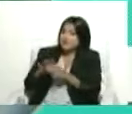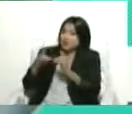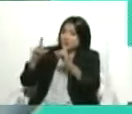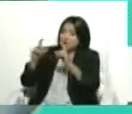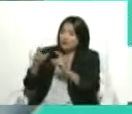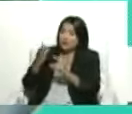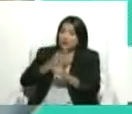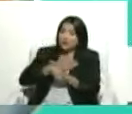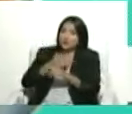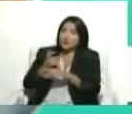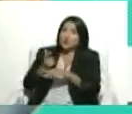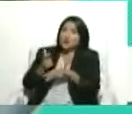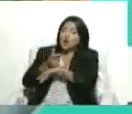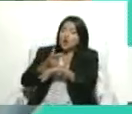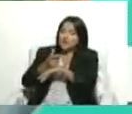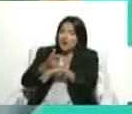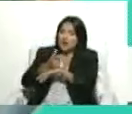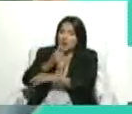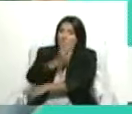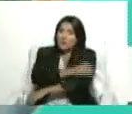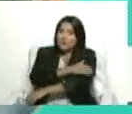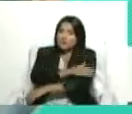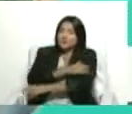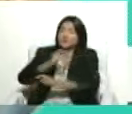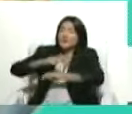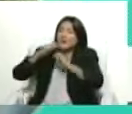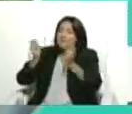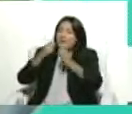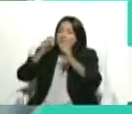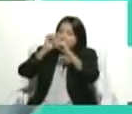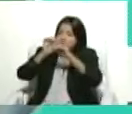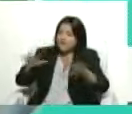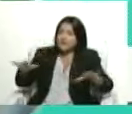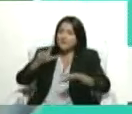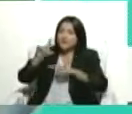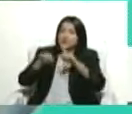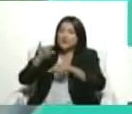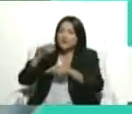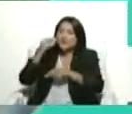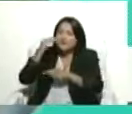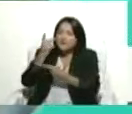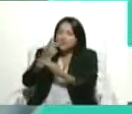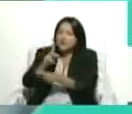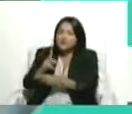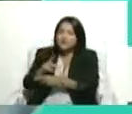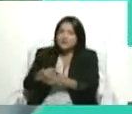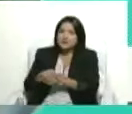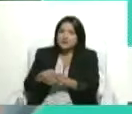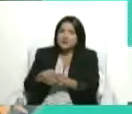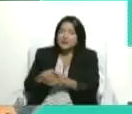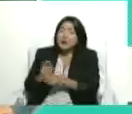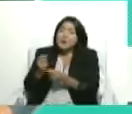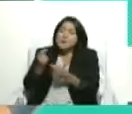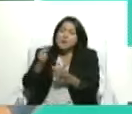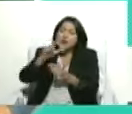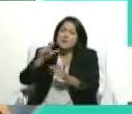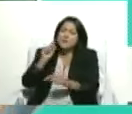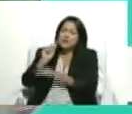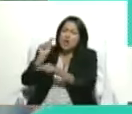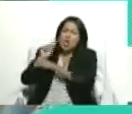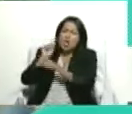los gobernadores de oposición y se hizo tendencia en las redes sociales. Y veíamos muy pocas voces que criticaban. Yo les decía, pero ¿cuál es el